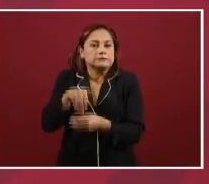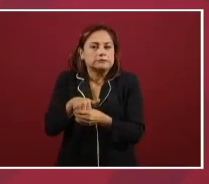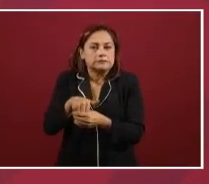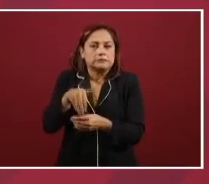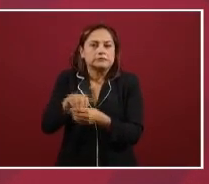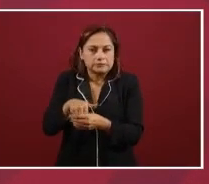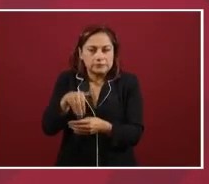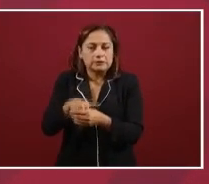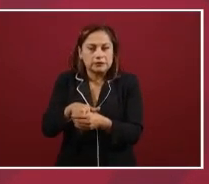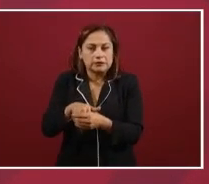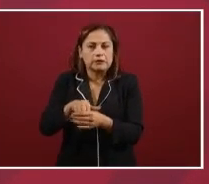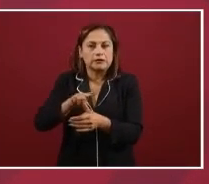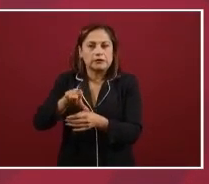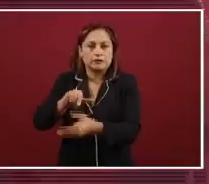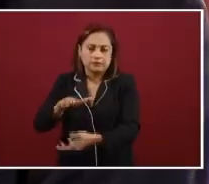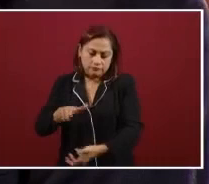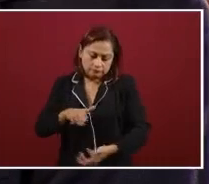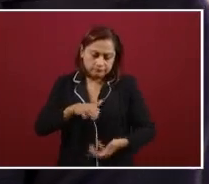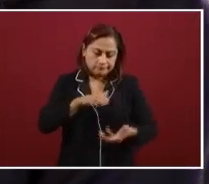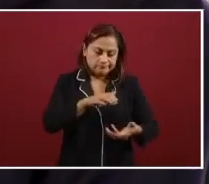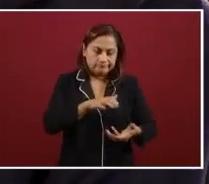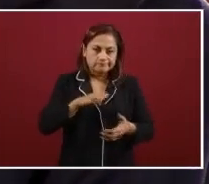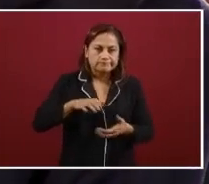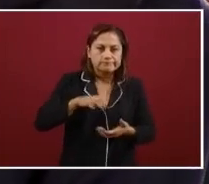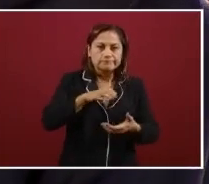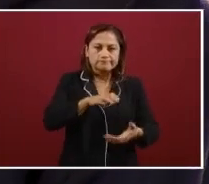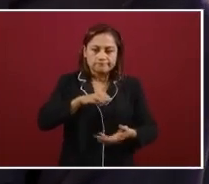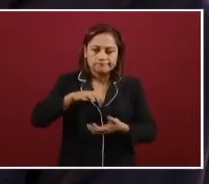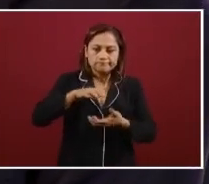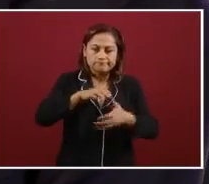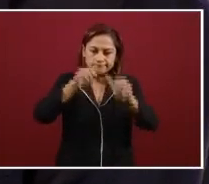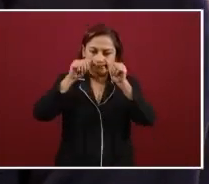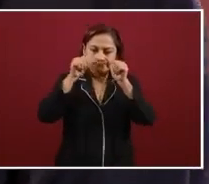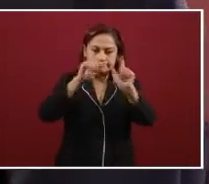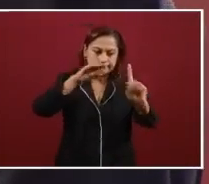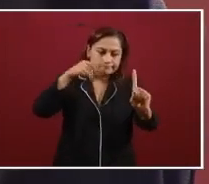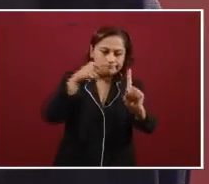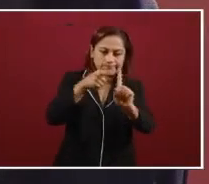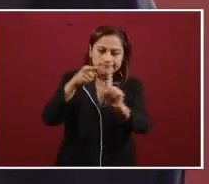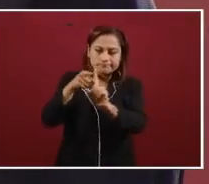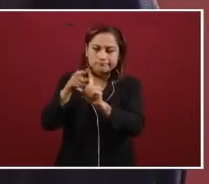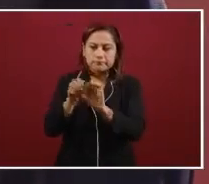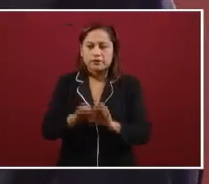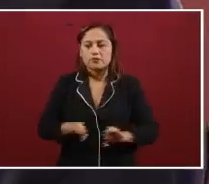y destinando los fondos a lo fundamental.